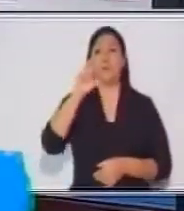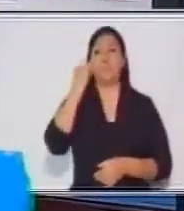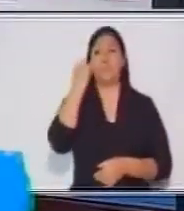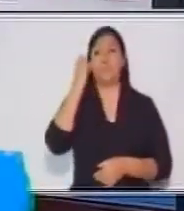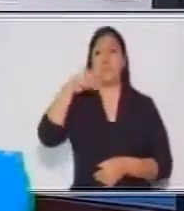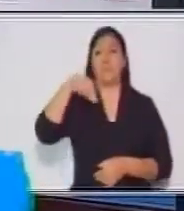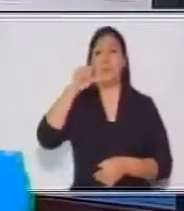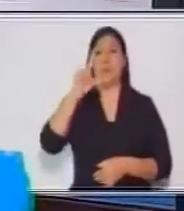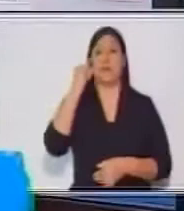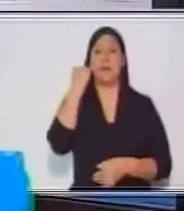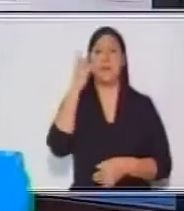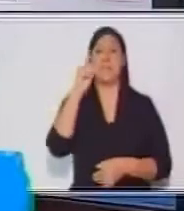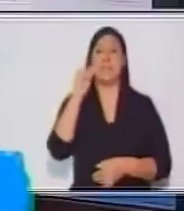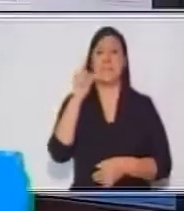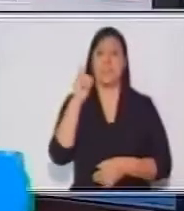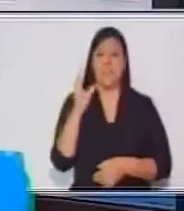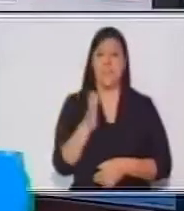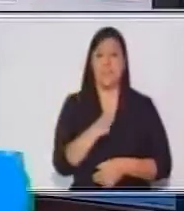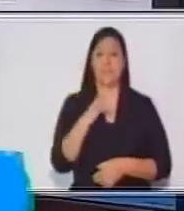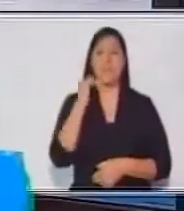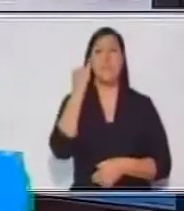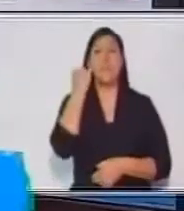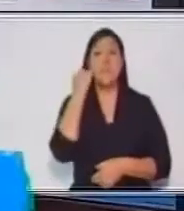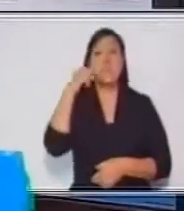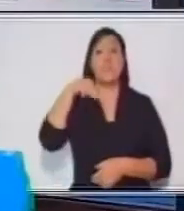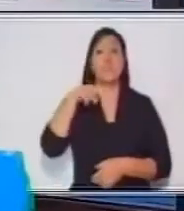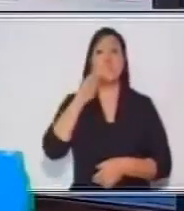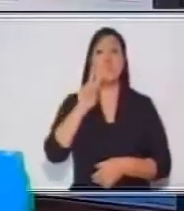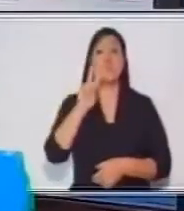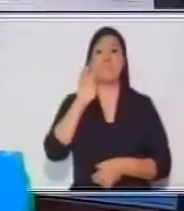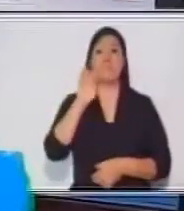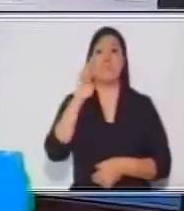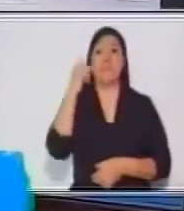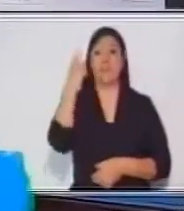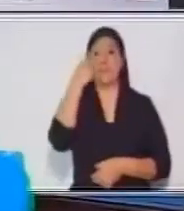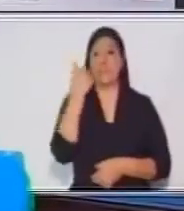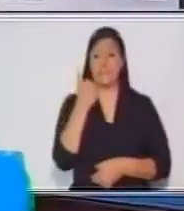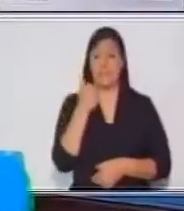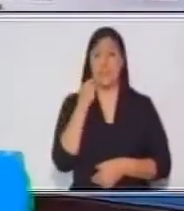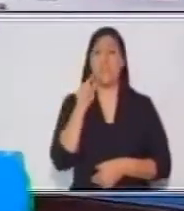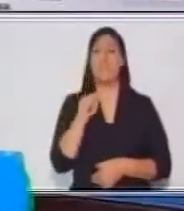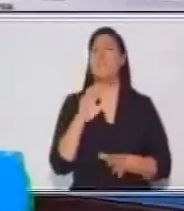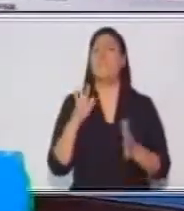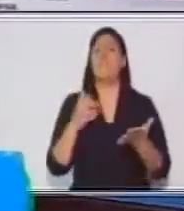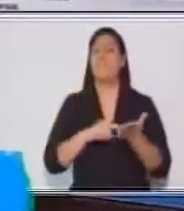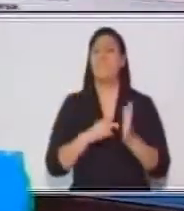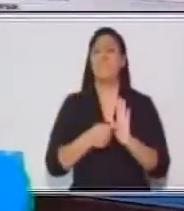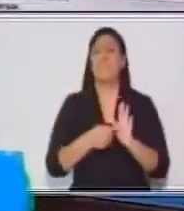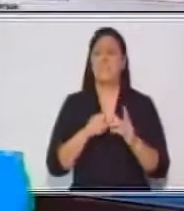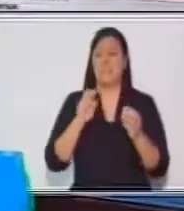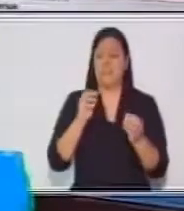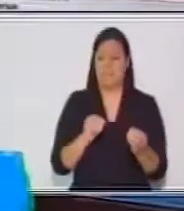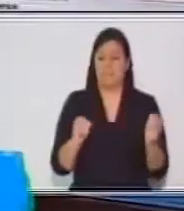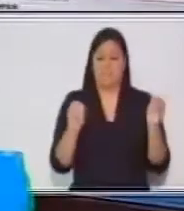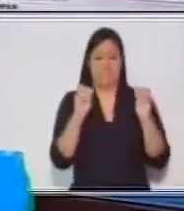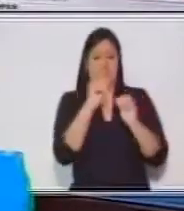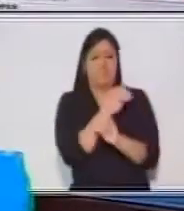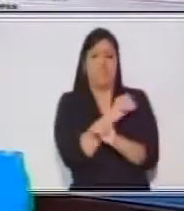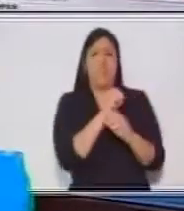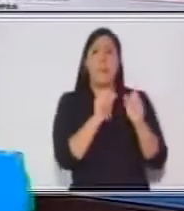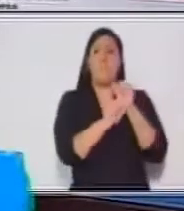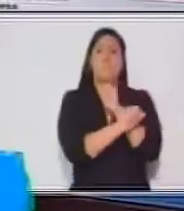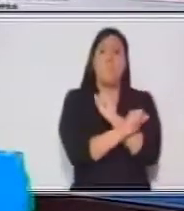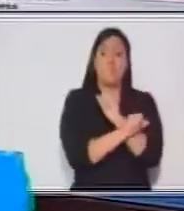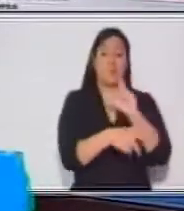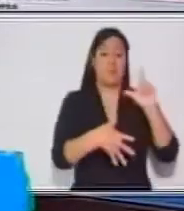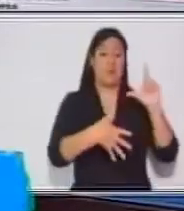en todos nos va a dar una constante. Estamos multiplicando el valor de una variable por el valor de la otra, de